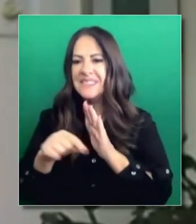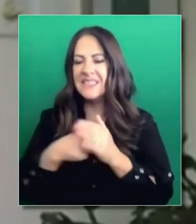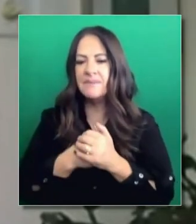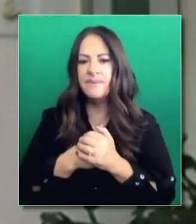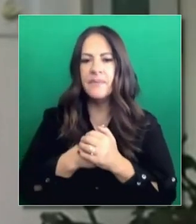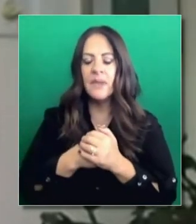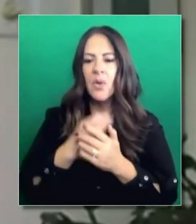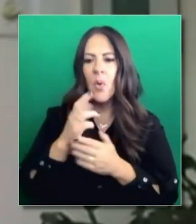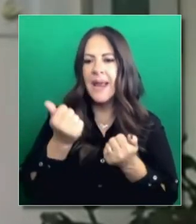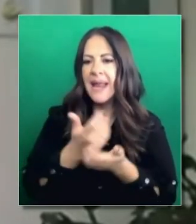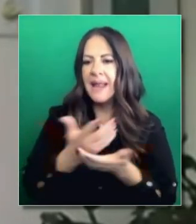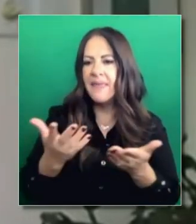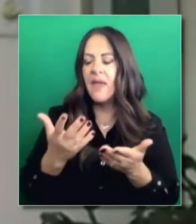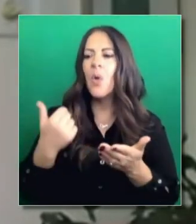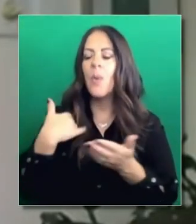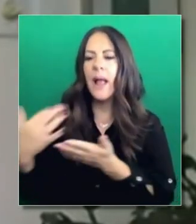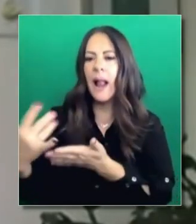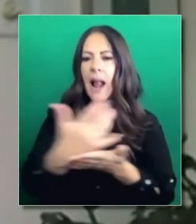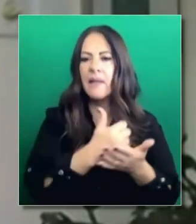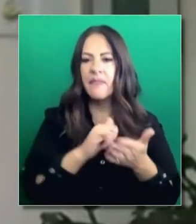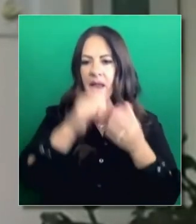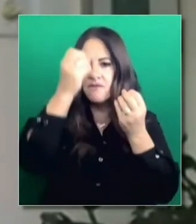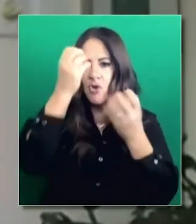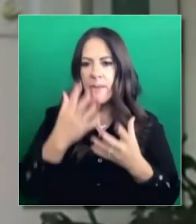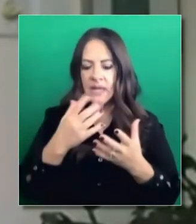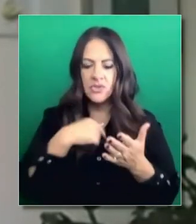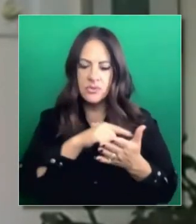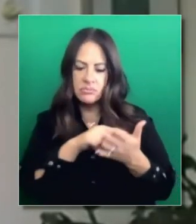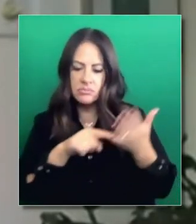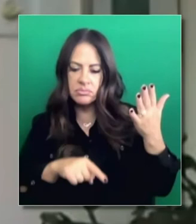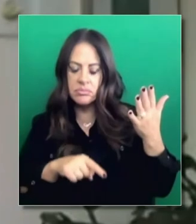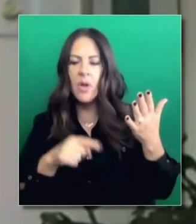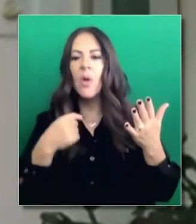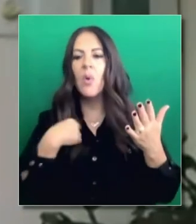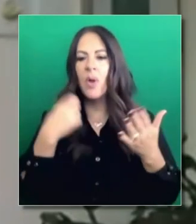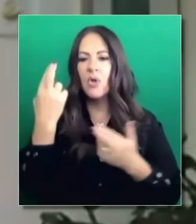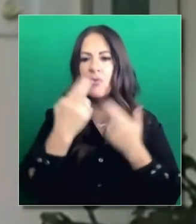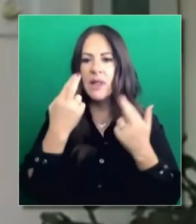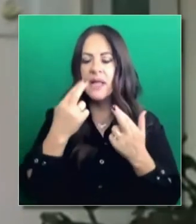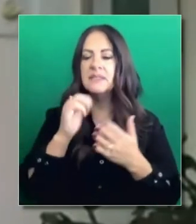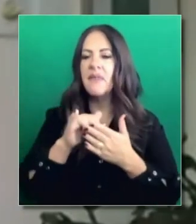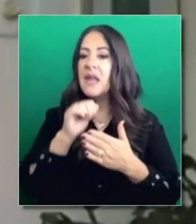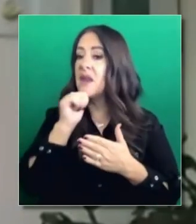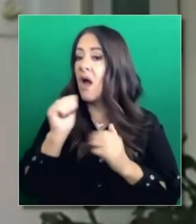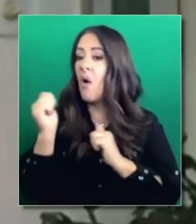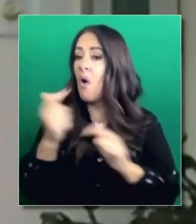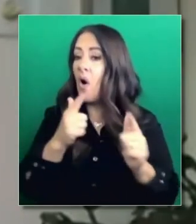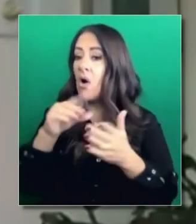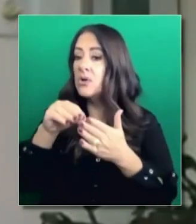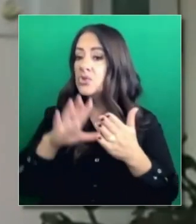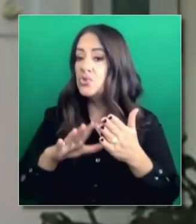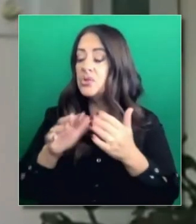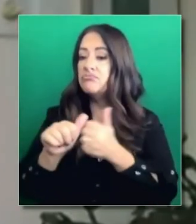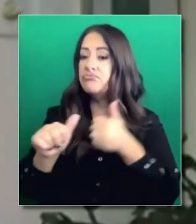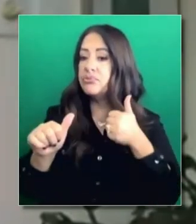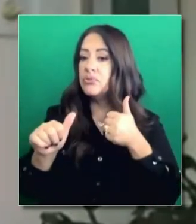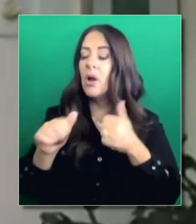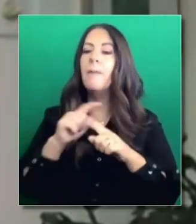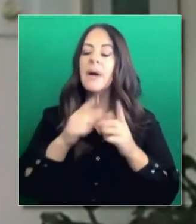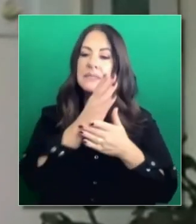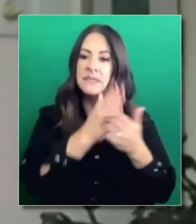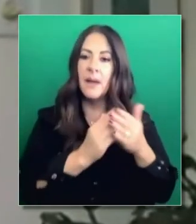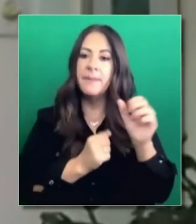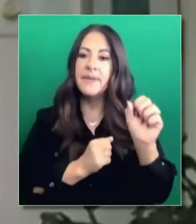rastrear sus adelantos. Queremos ver si pueden proporcionar los datos específicos sobre